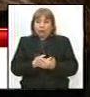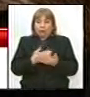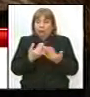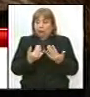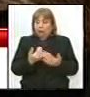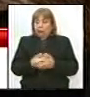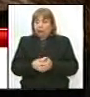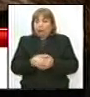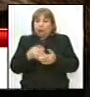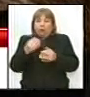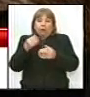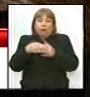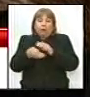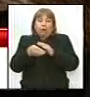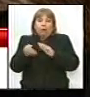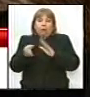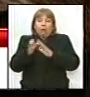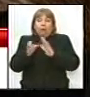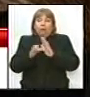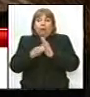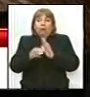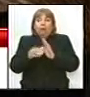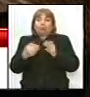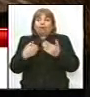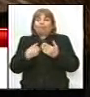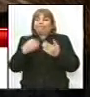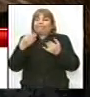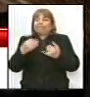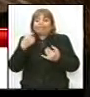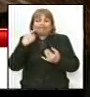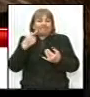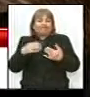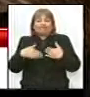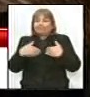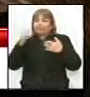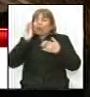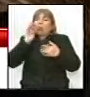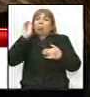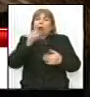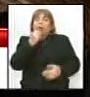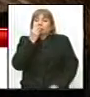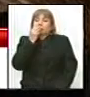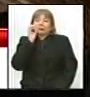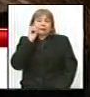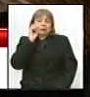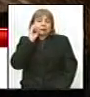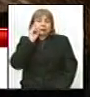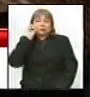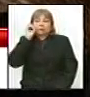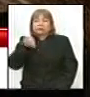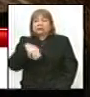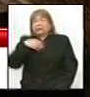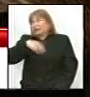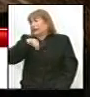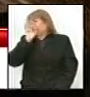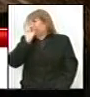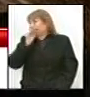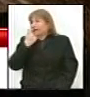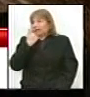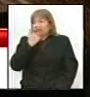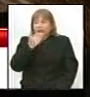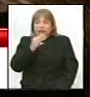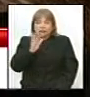la infracción a la constitución tiene una fisonomía uno no la puede estirar como un chicle decir sí pero yo la voy a estirar porque creo